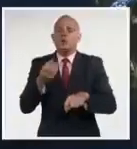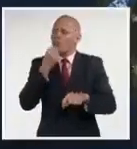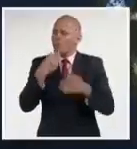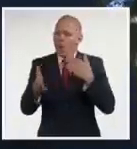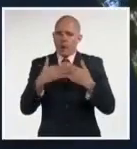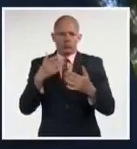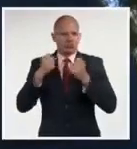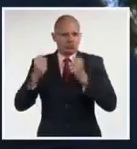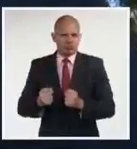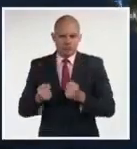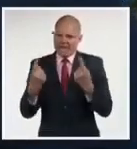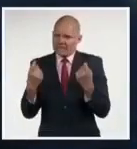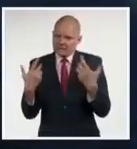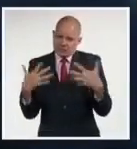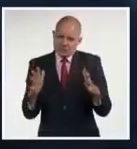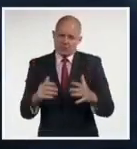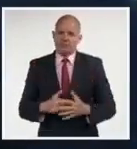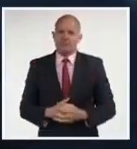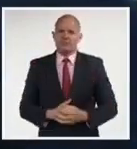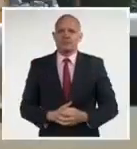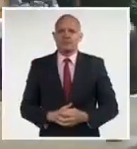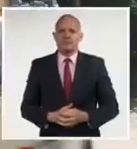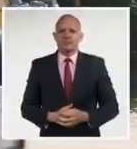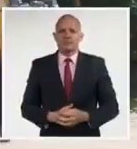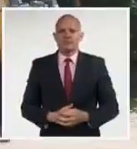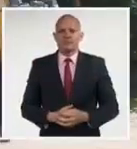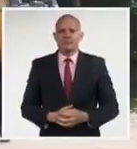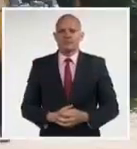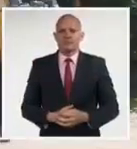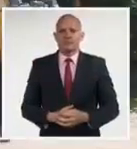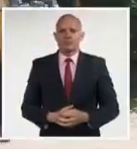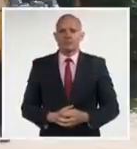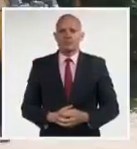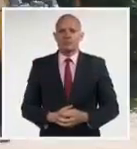Bárbara de Haz, Trovajo, Sistema Informativo de la Televisión Cubana.